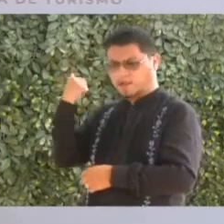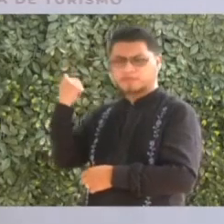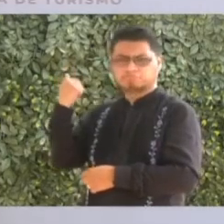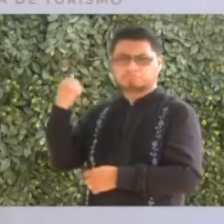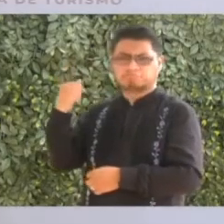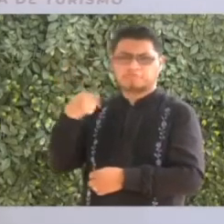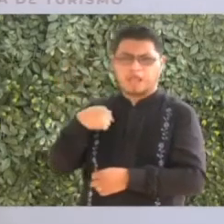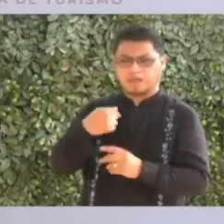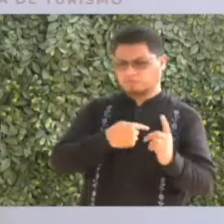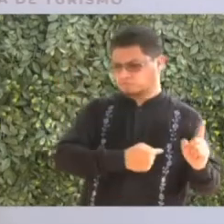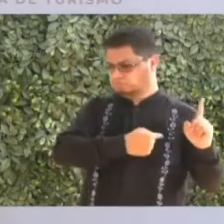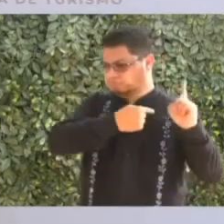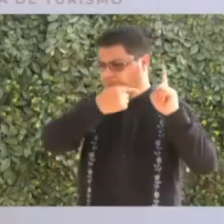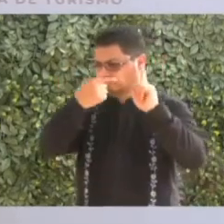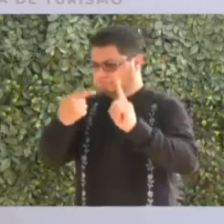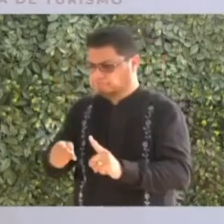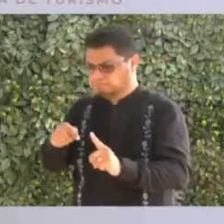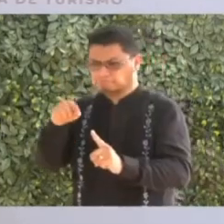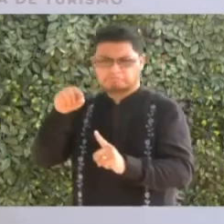estuvimos para